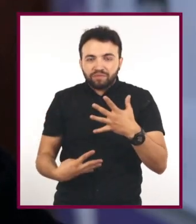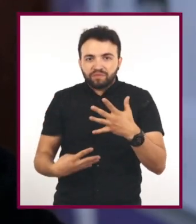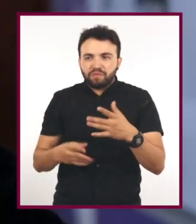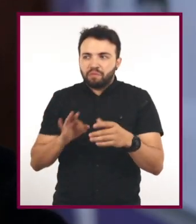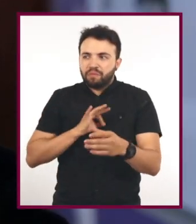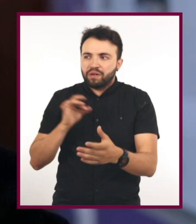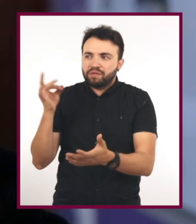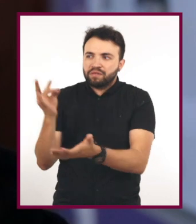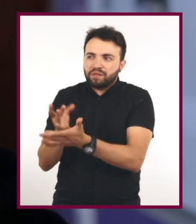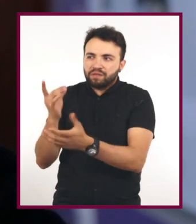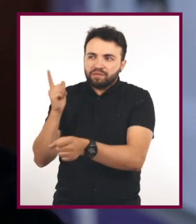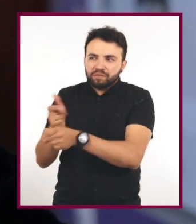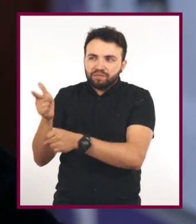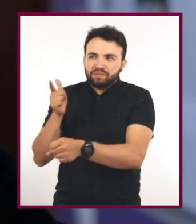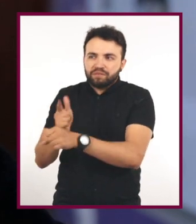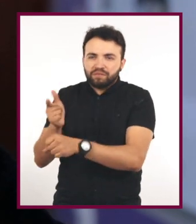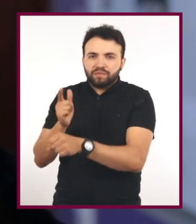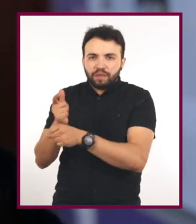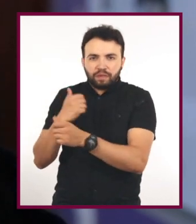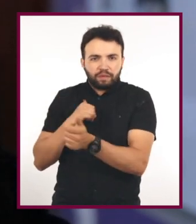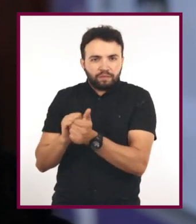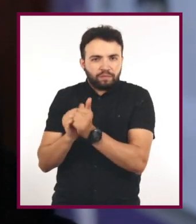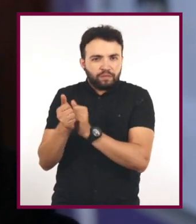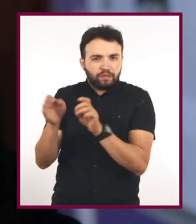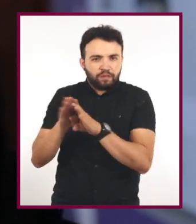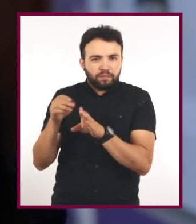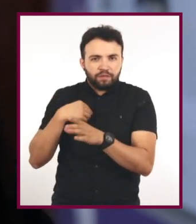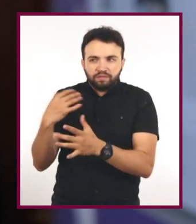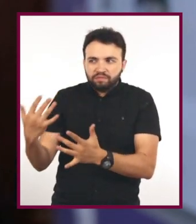si desarrollamos nuestro olfato detectivesco.